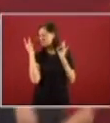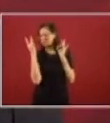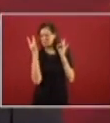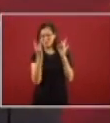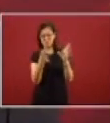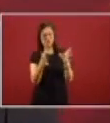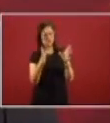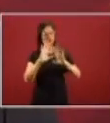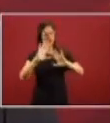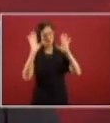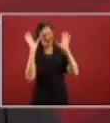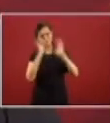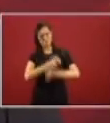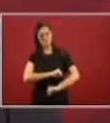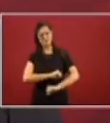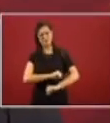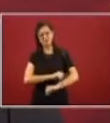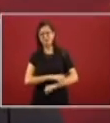fastidian,